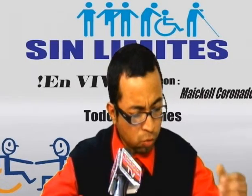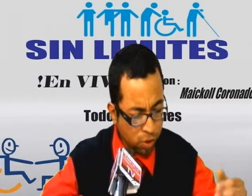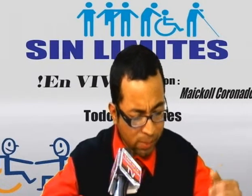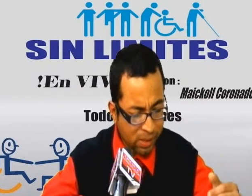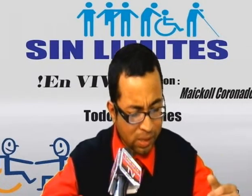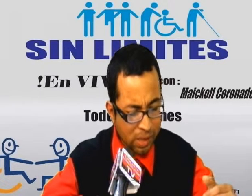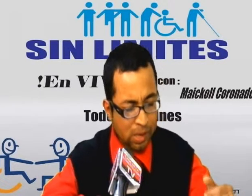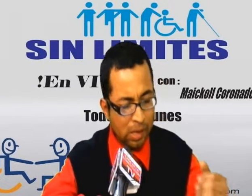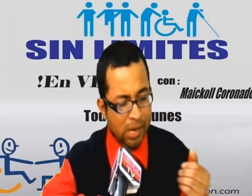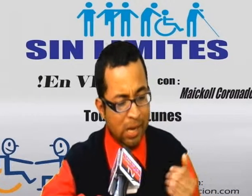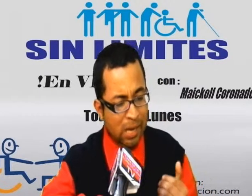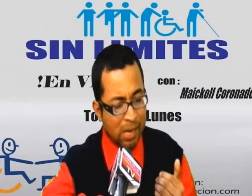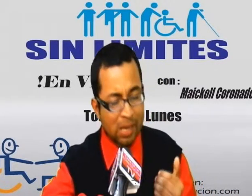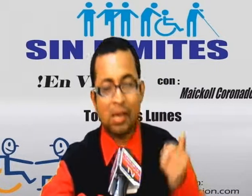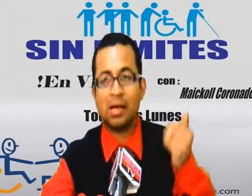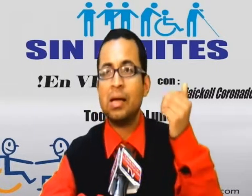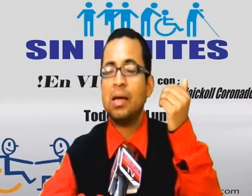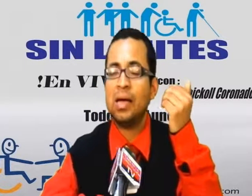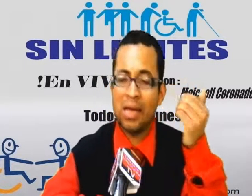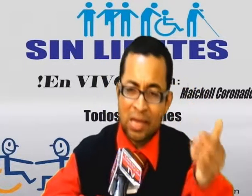donde justamente